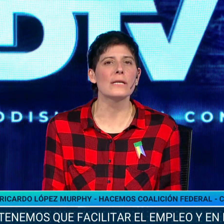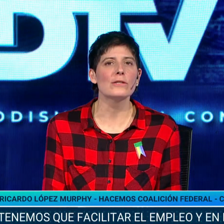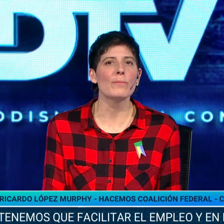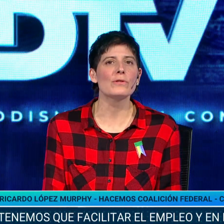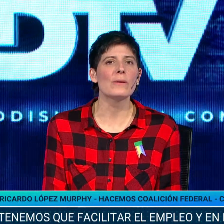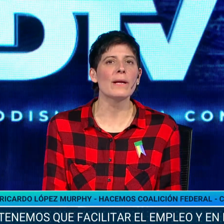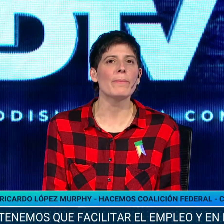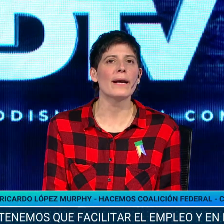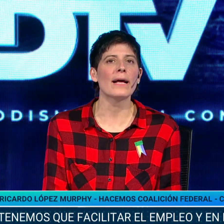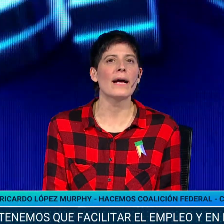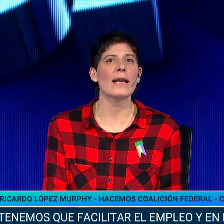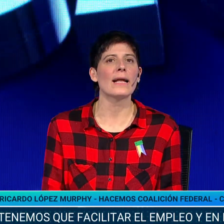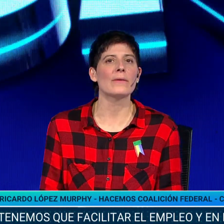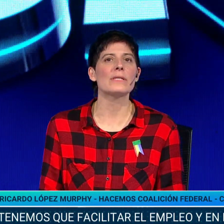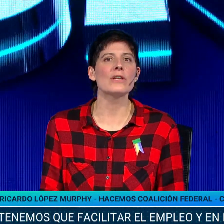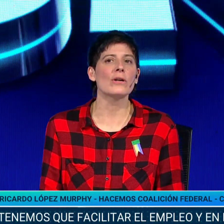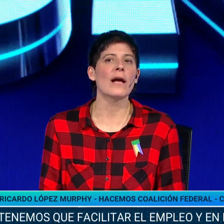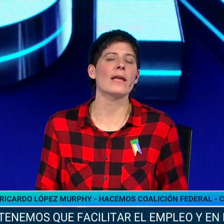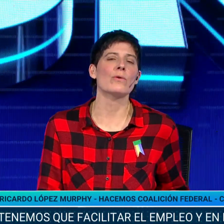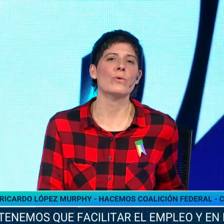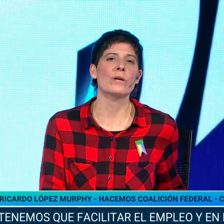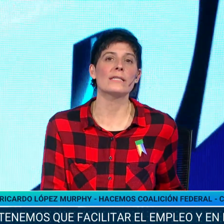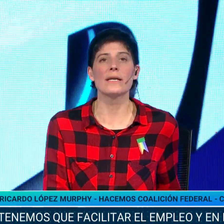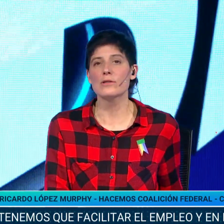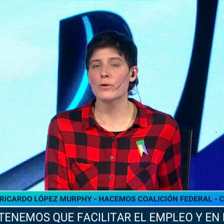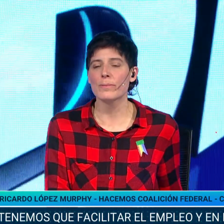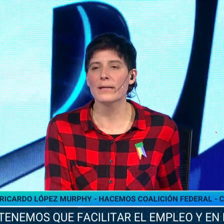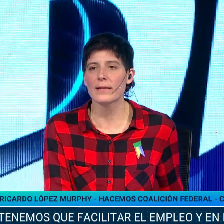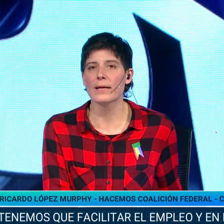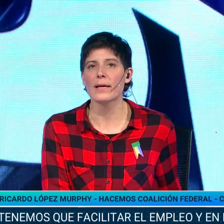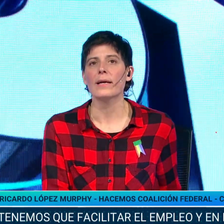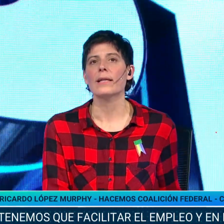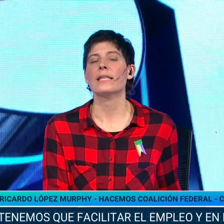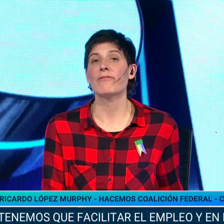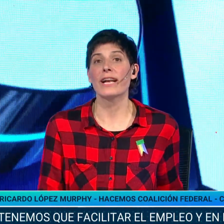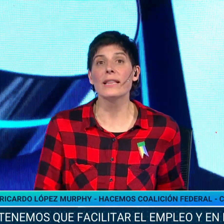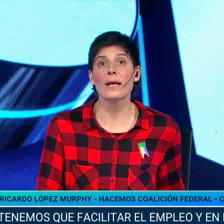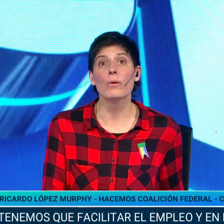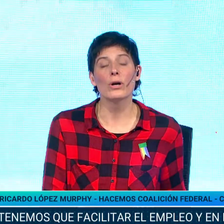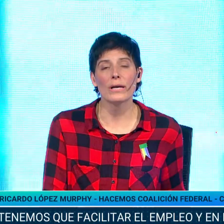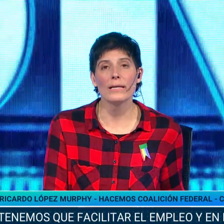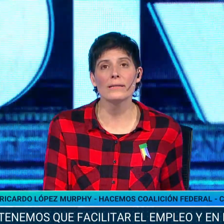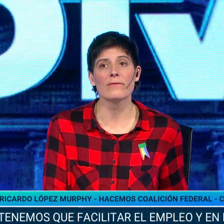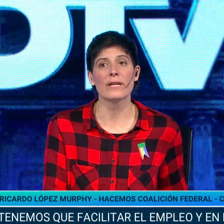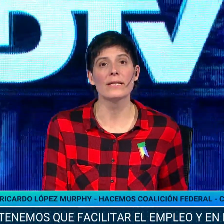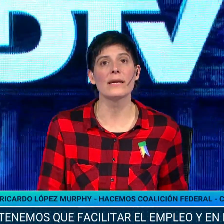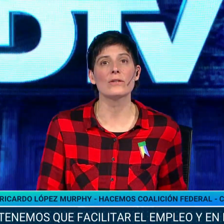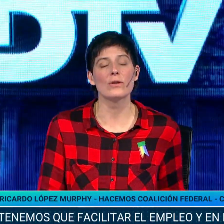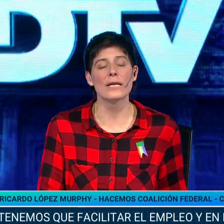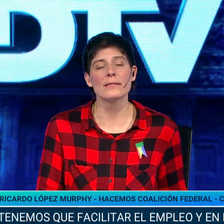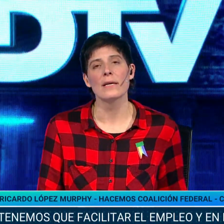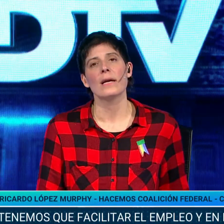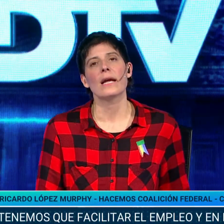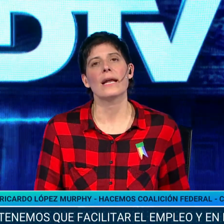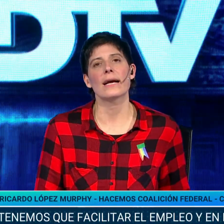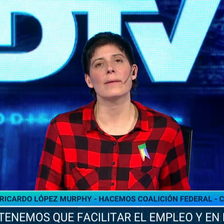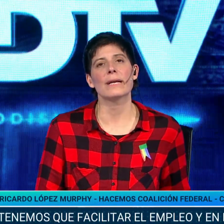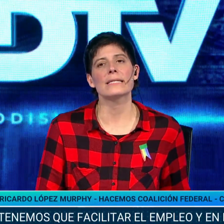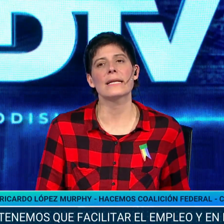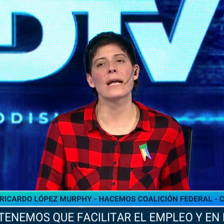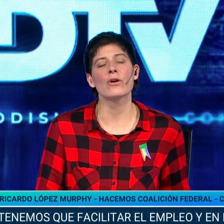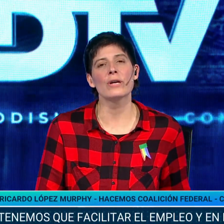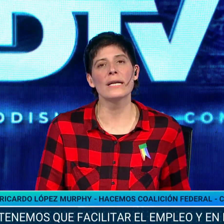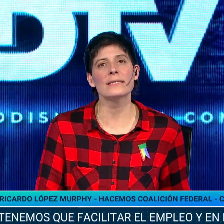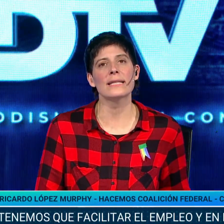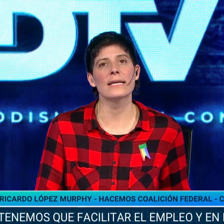ve los consensos posibles para la revisión. Hay un rechazo por parte de diferentes bloques y diferentes actores en la